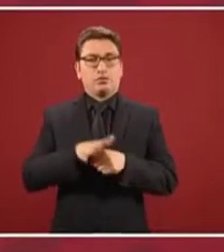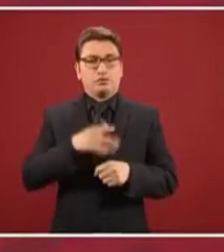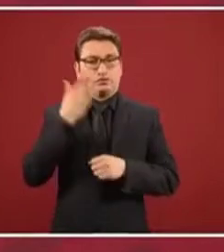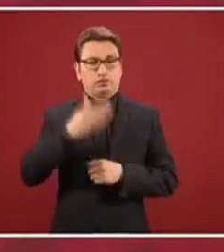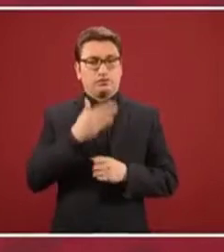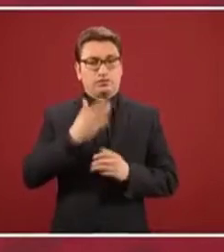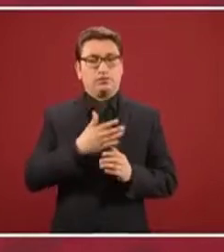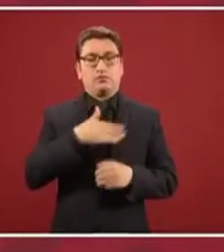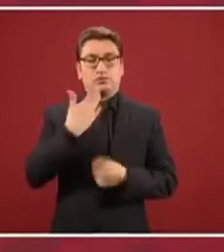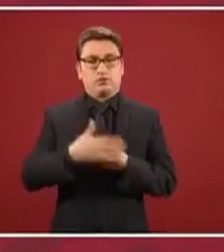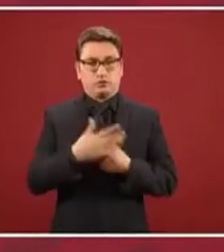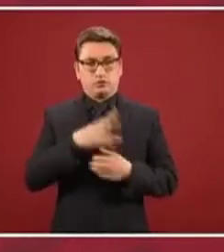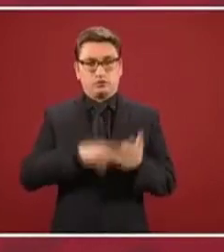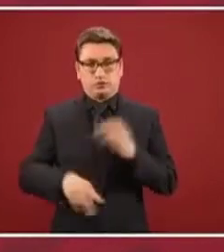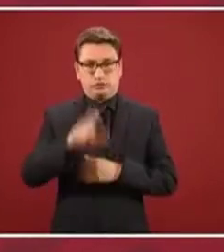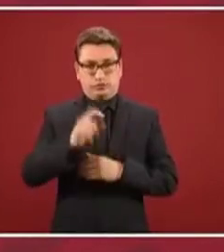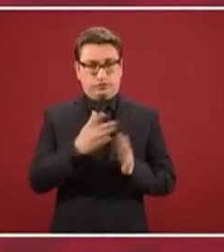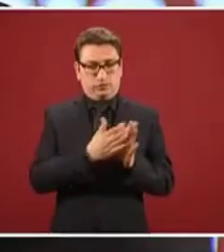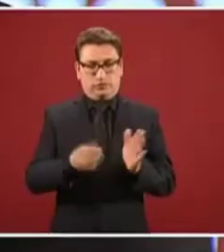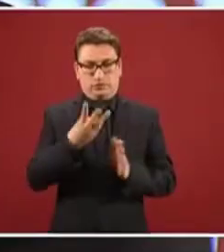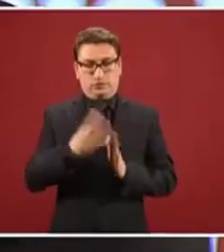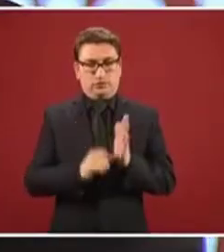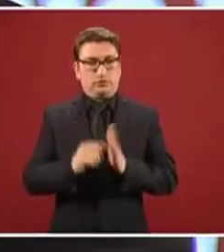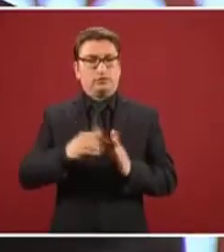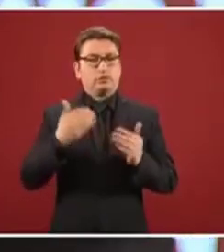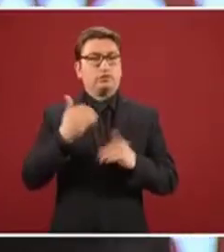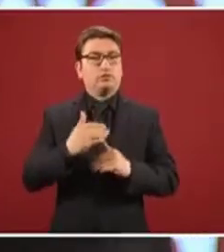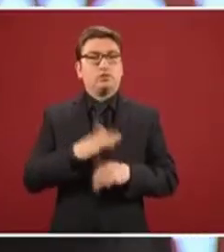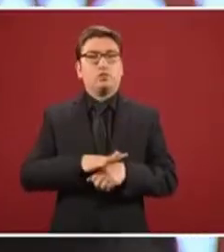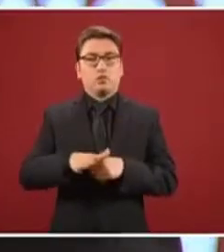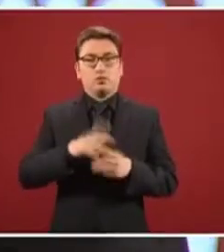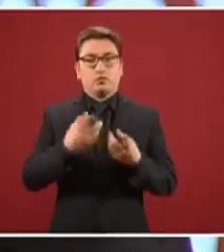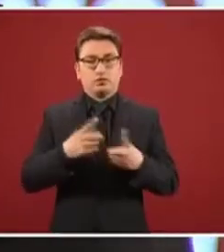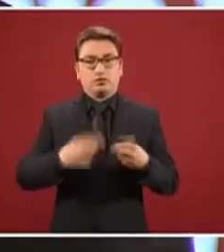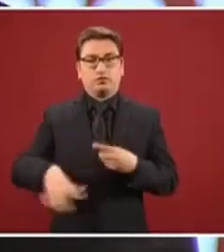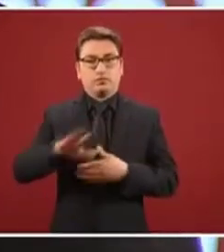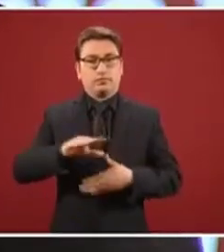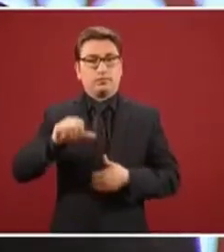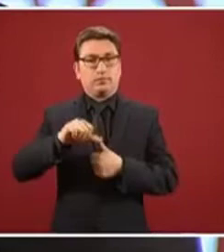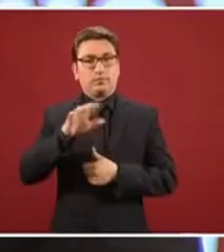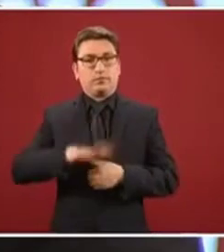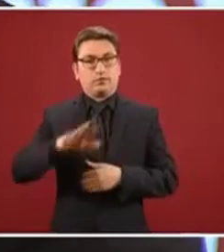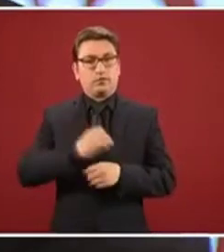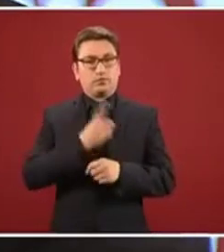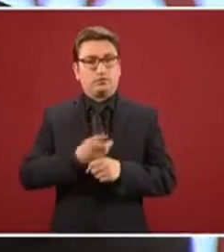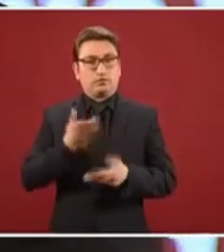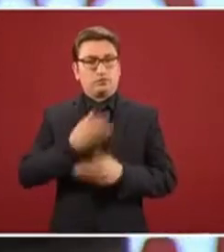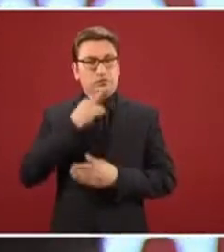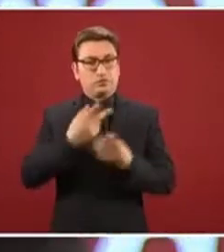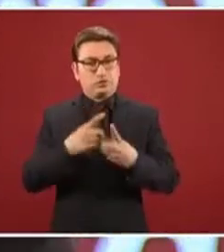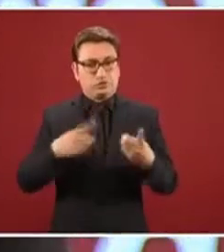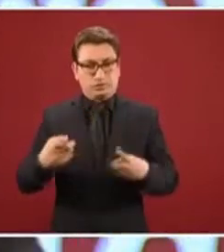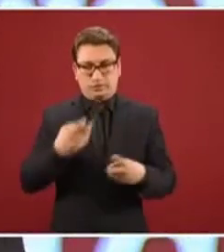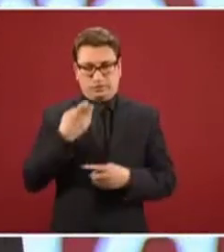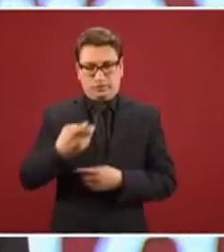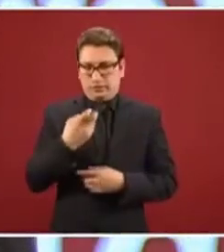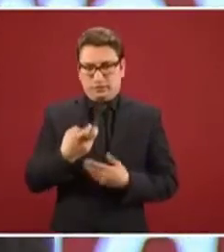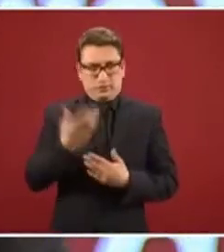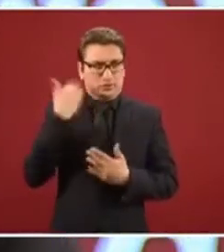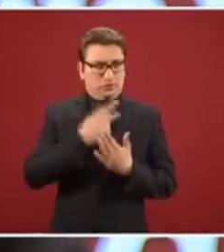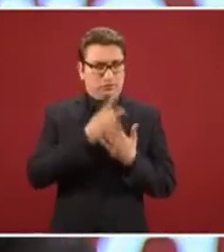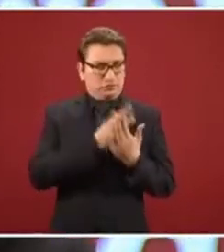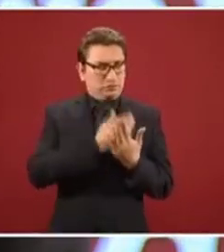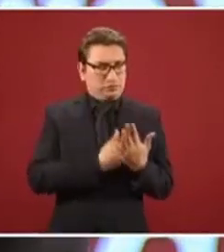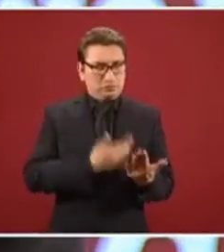primer trimestre del 2020 sea el desarrollo de esos países para que tengan oportunidades. Eso no estaba en la agenda,